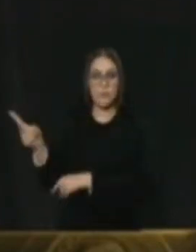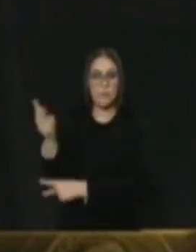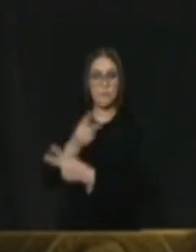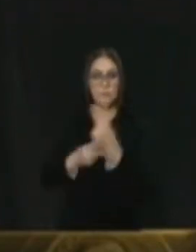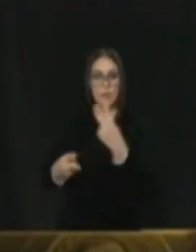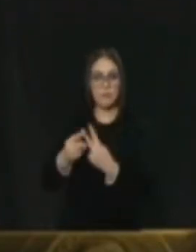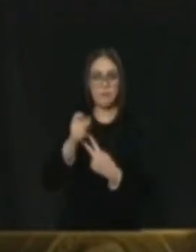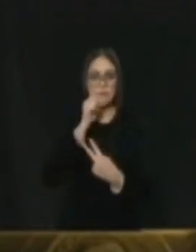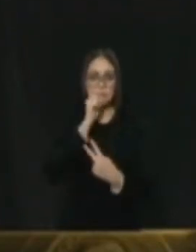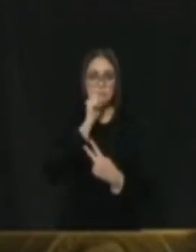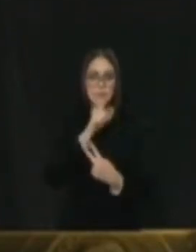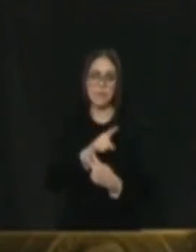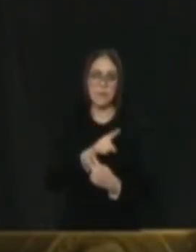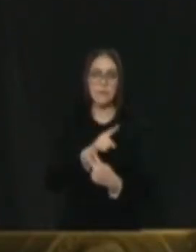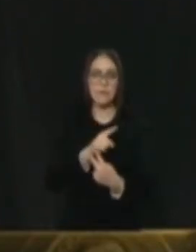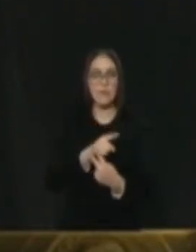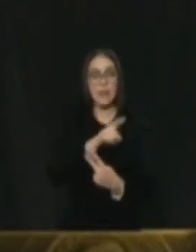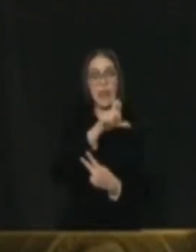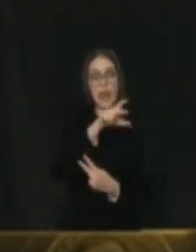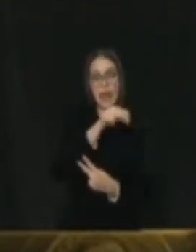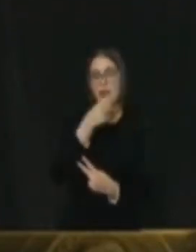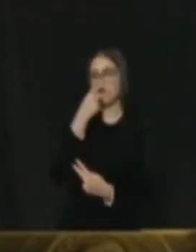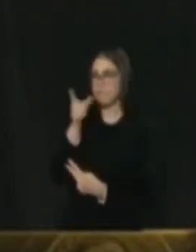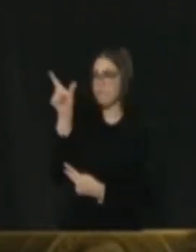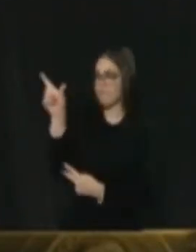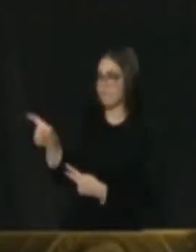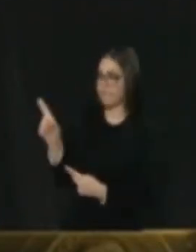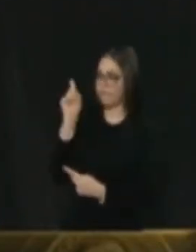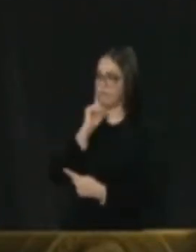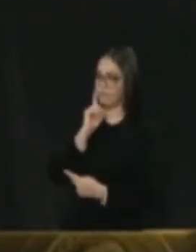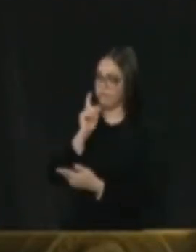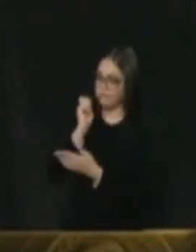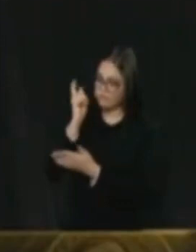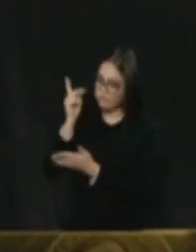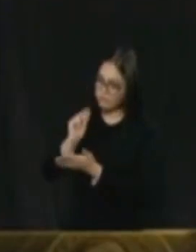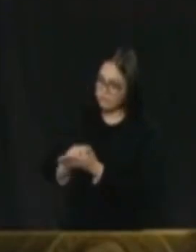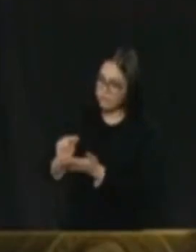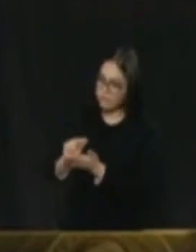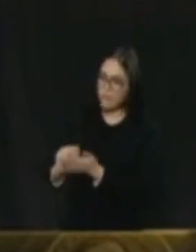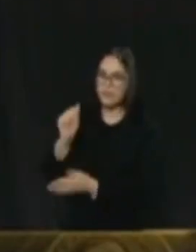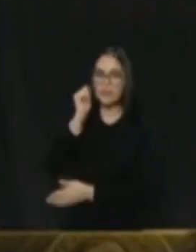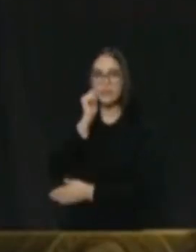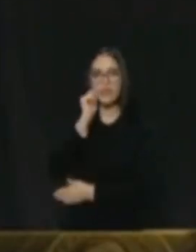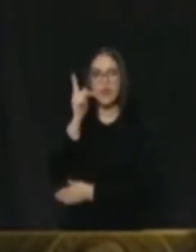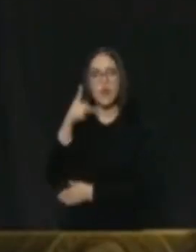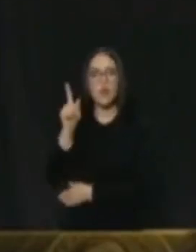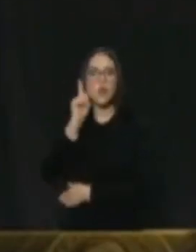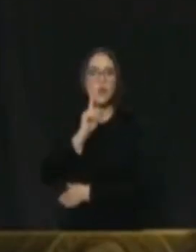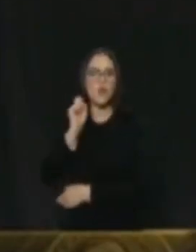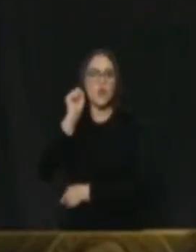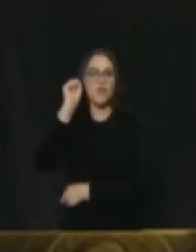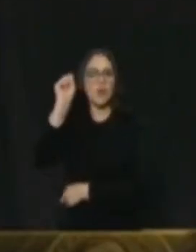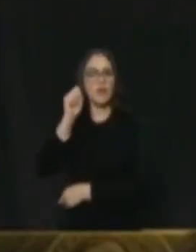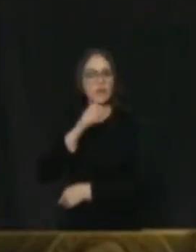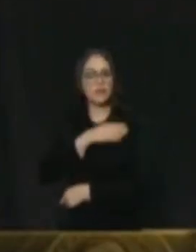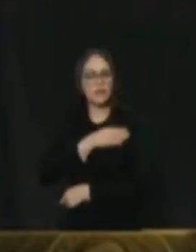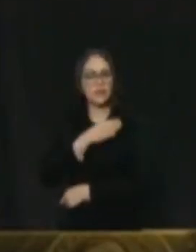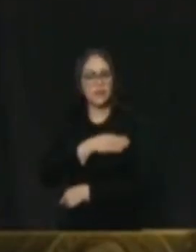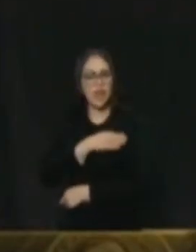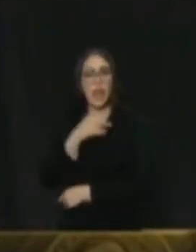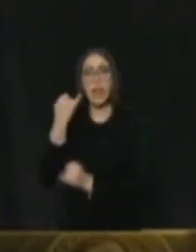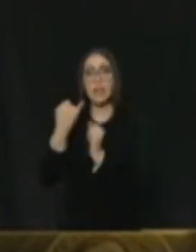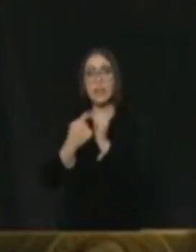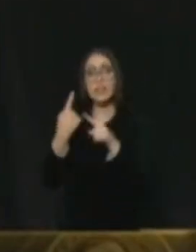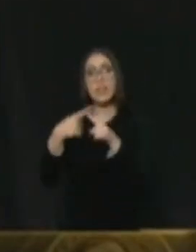a Elena cuando afirma: destila un feminismo sensible y crítico que no idealiza a la